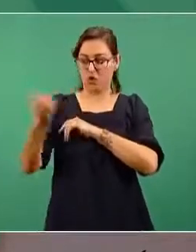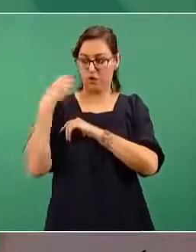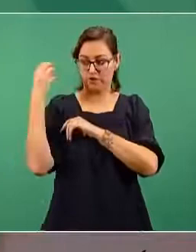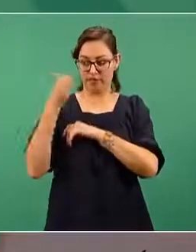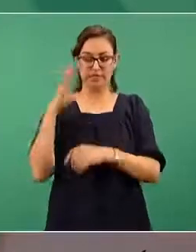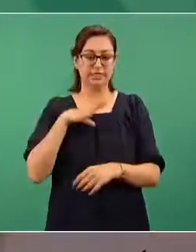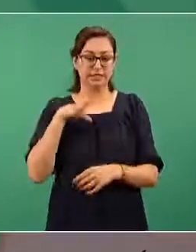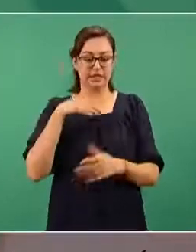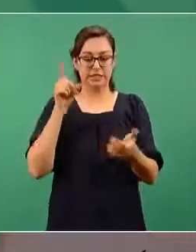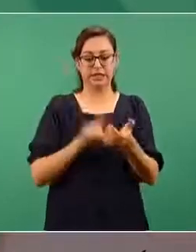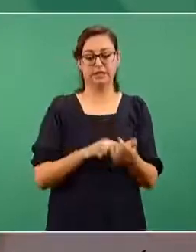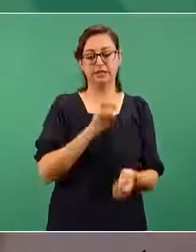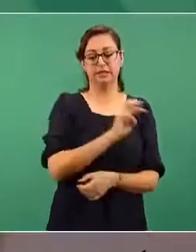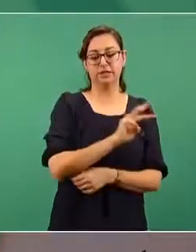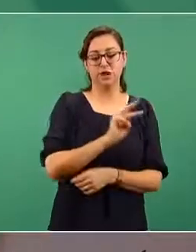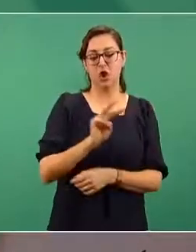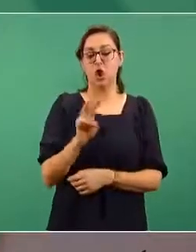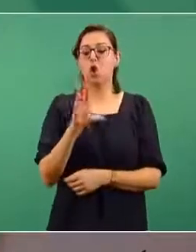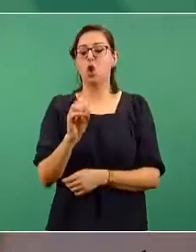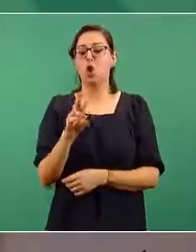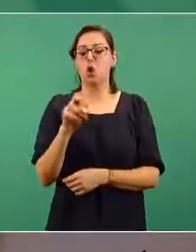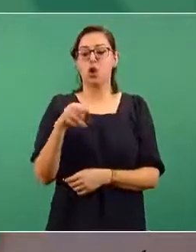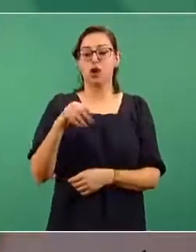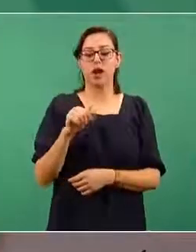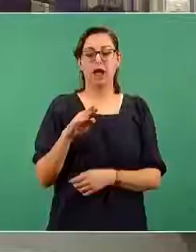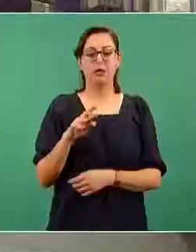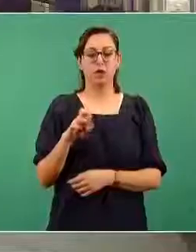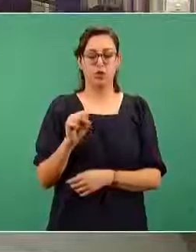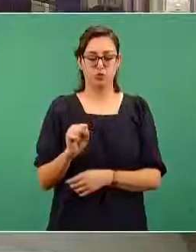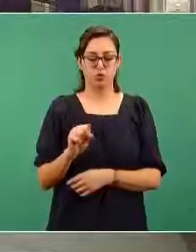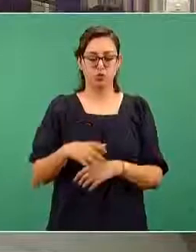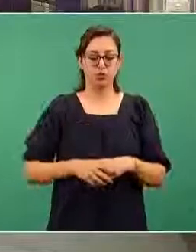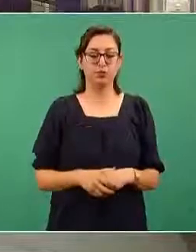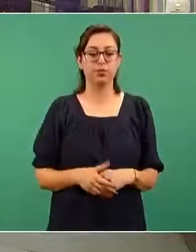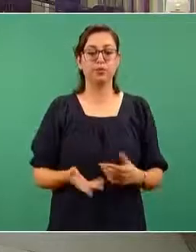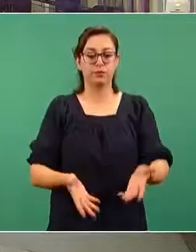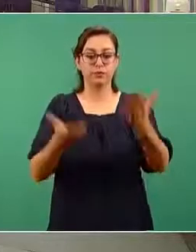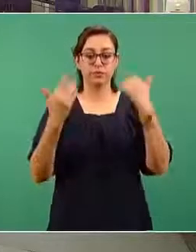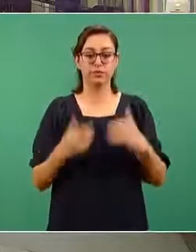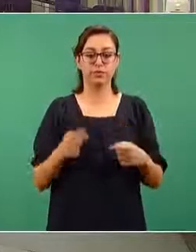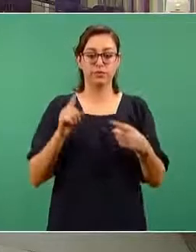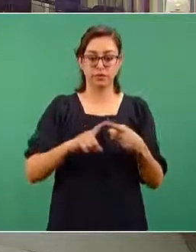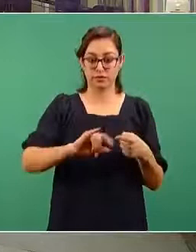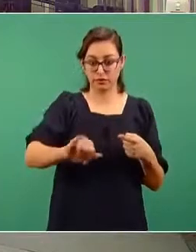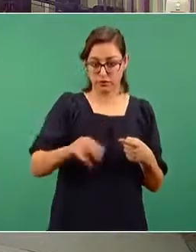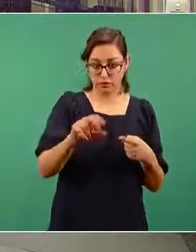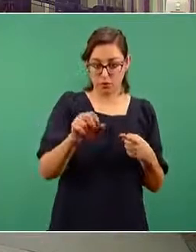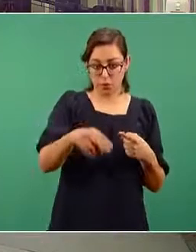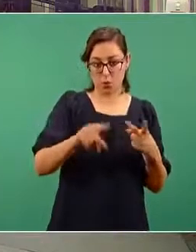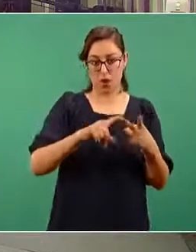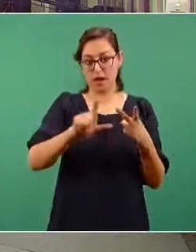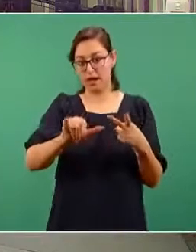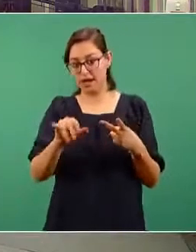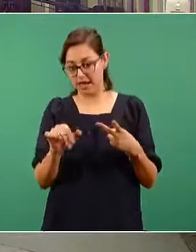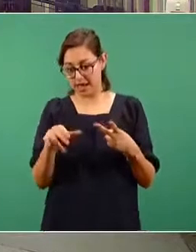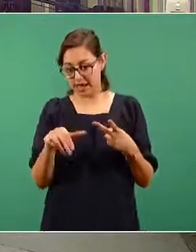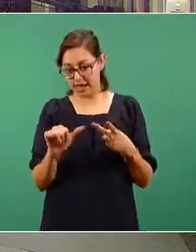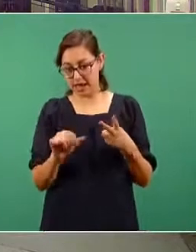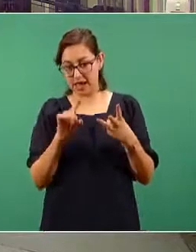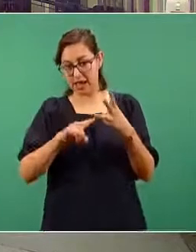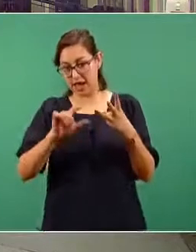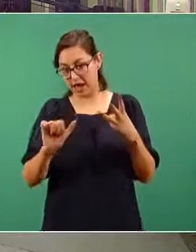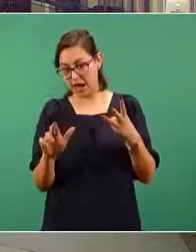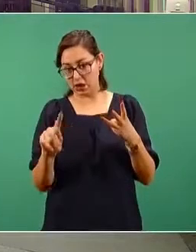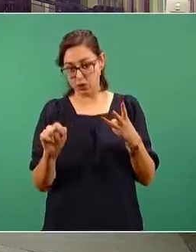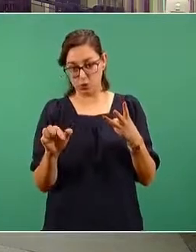coronavirus.gov.mx. Entonces ahora vamos a pasar a la ronda de preguntas, y será Juan, Liliana, Arturo,